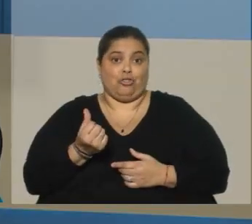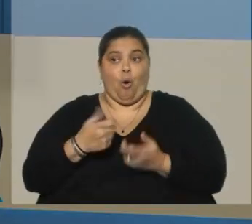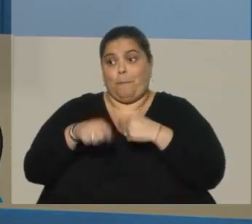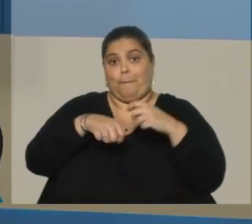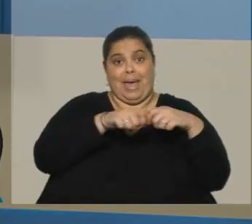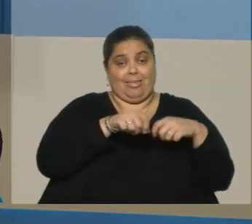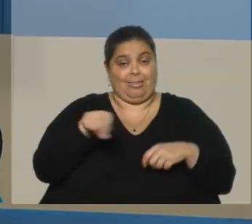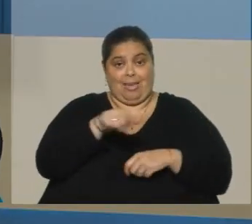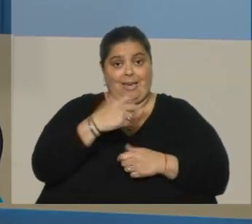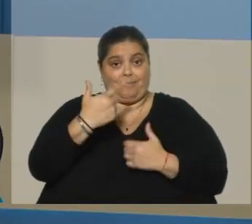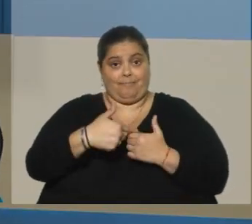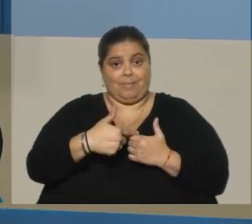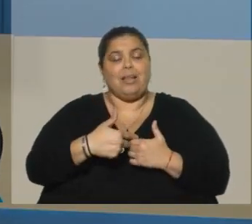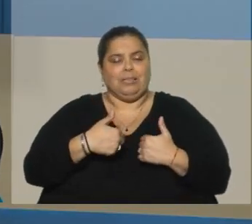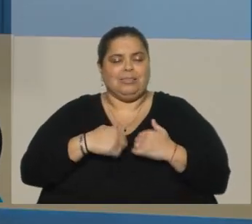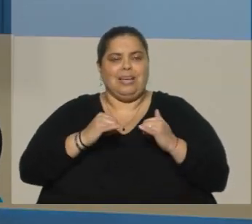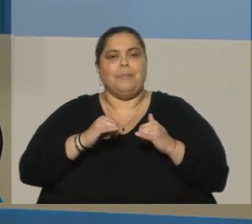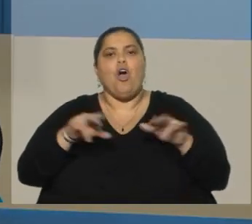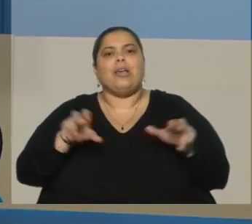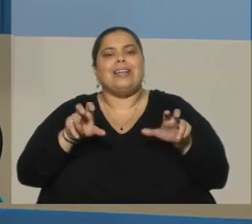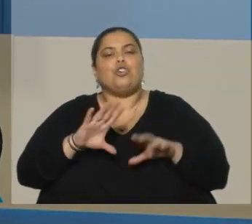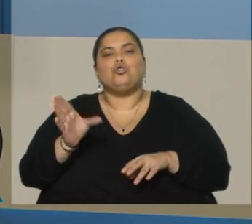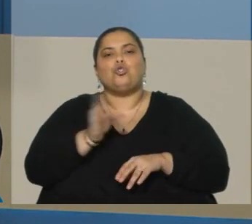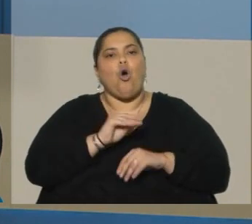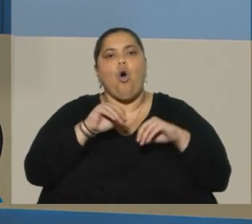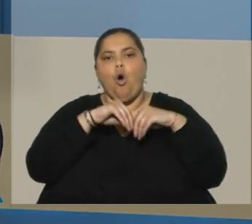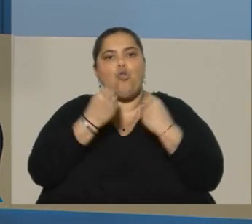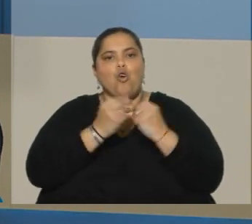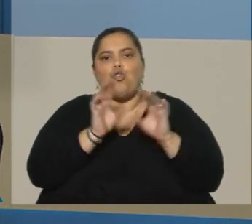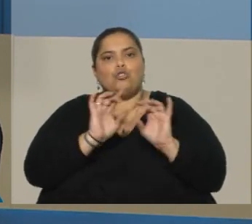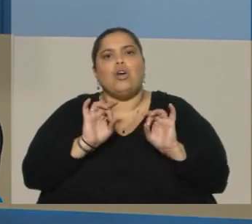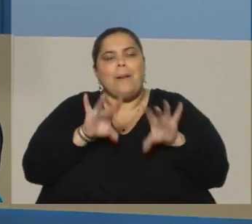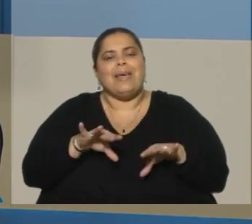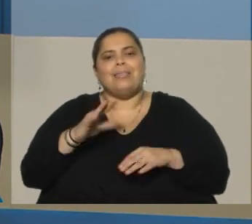que nosotros tomamos los ingresos en su totalidad. No discriminamos producto por producto,